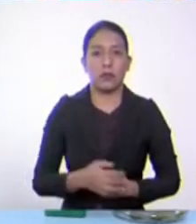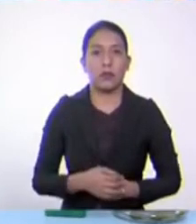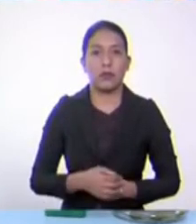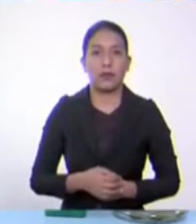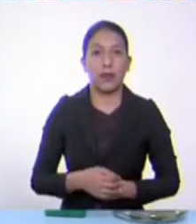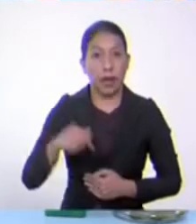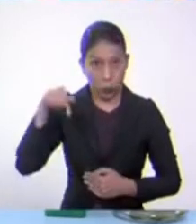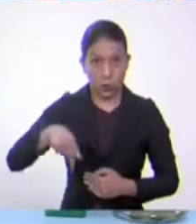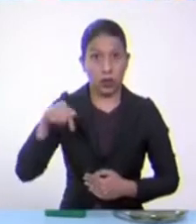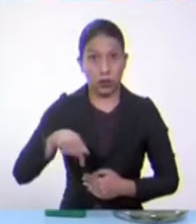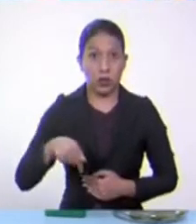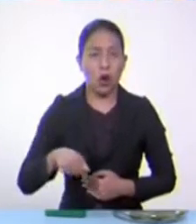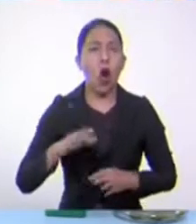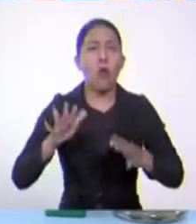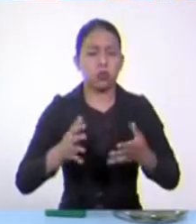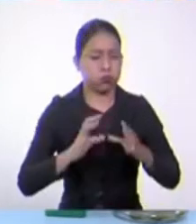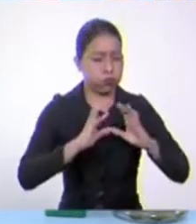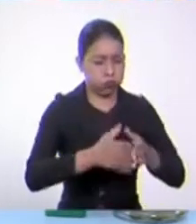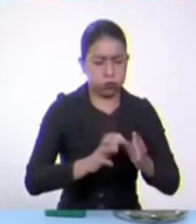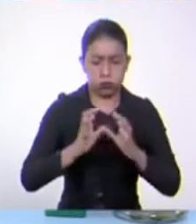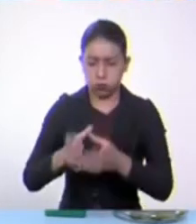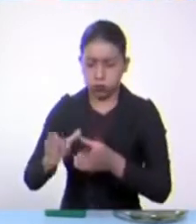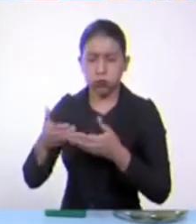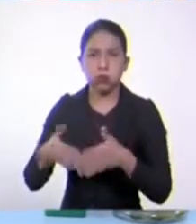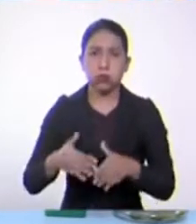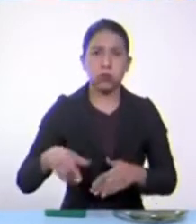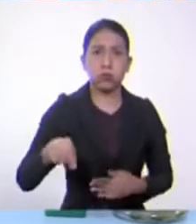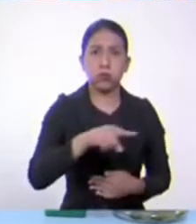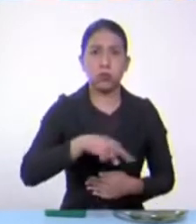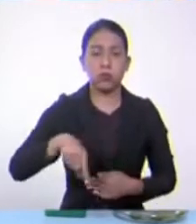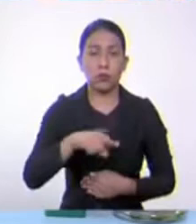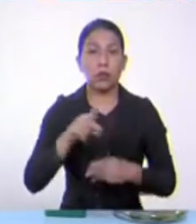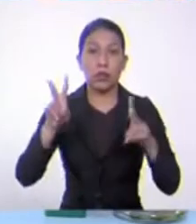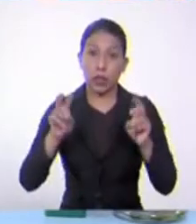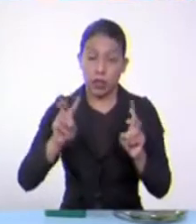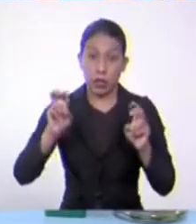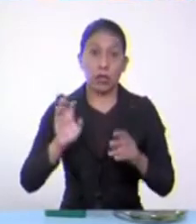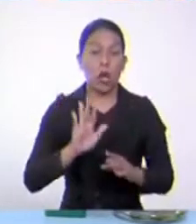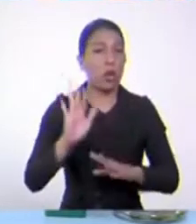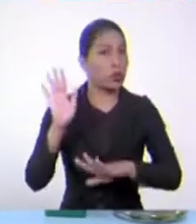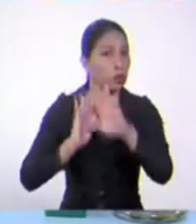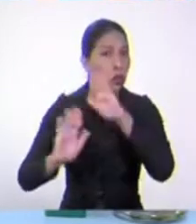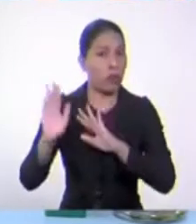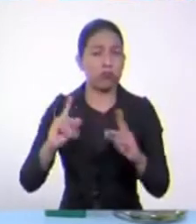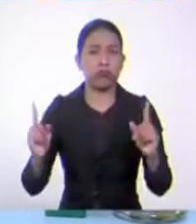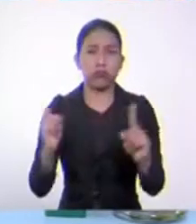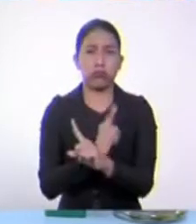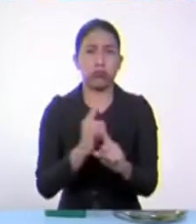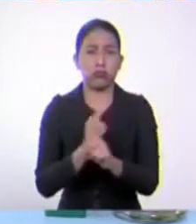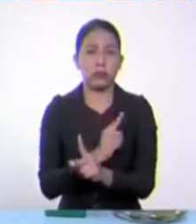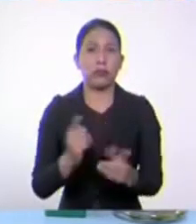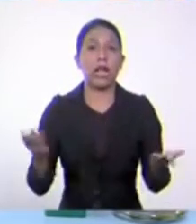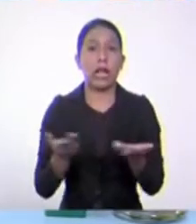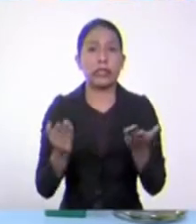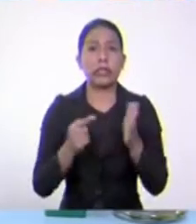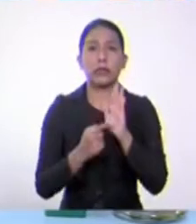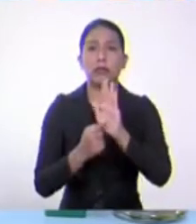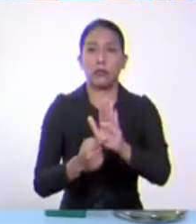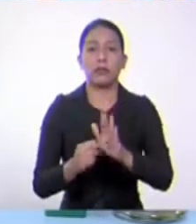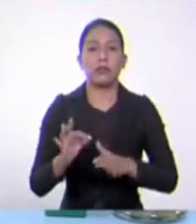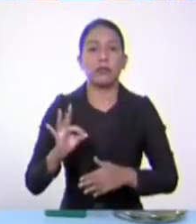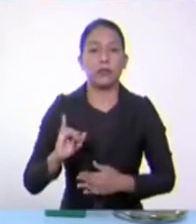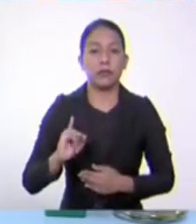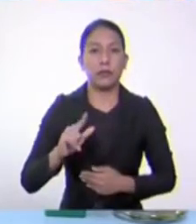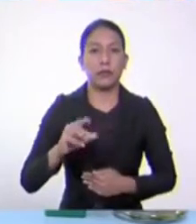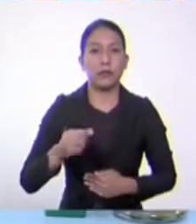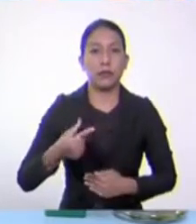Actualmente, para clasificar a las especies también, con relación a su historia evolutiva, se hace a través de la